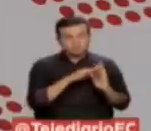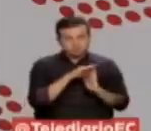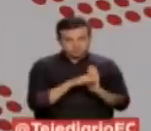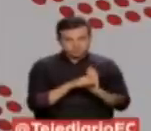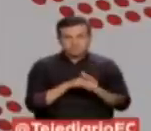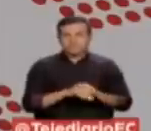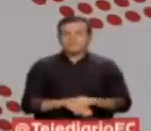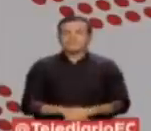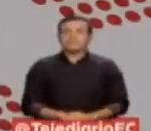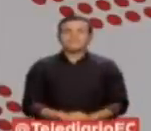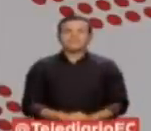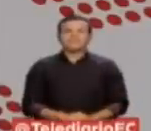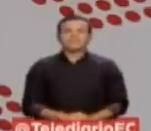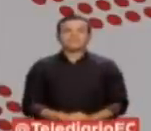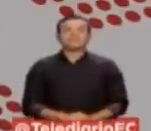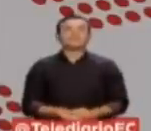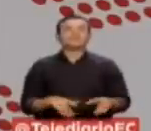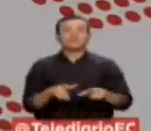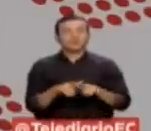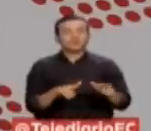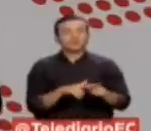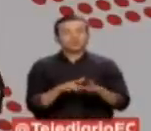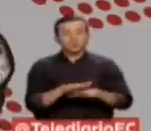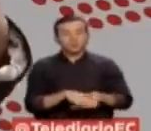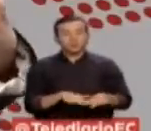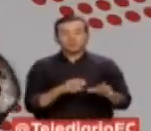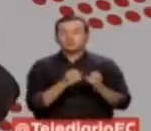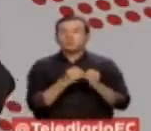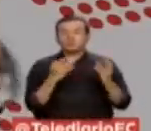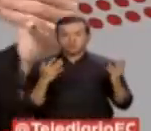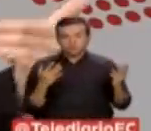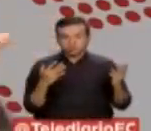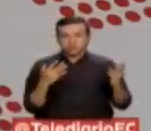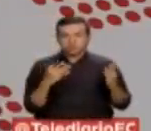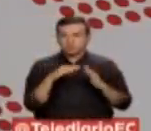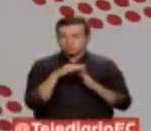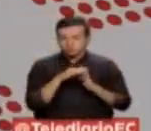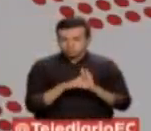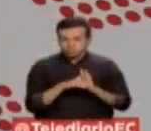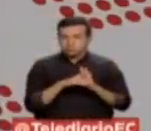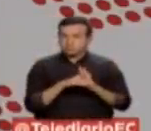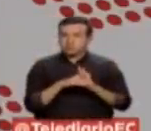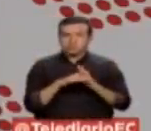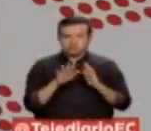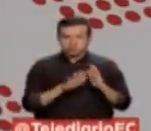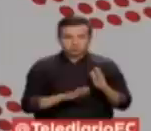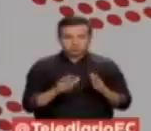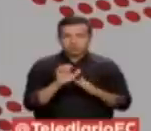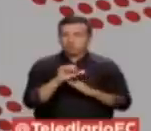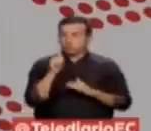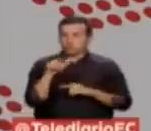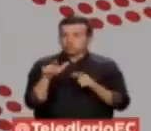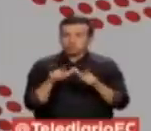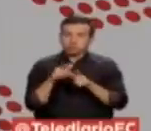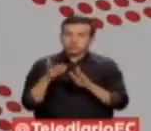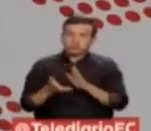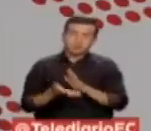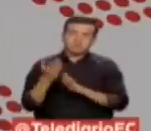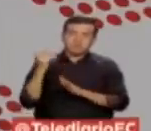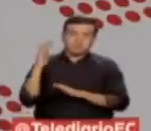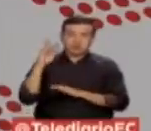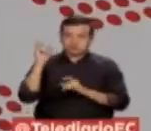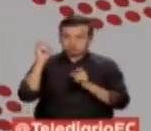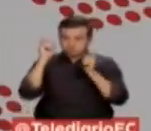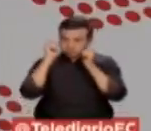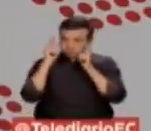En dónde se concentran hay lugares en donde las cifras superan la media Esta es la media nacional Pero hay lugares en donde se requiere mucha más